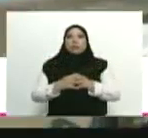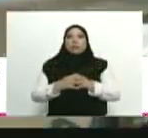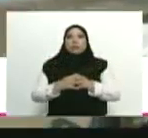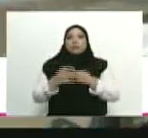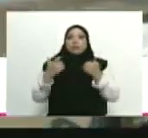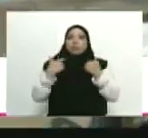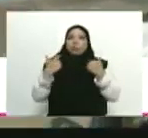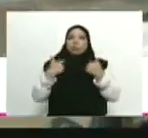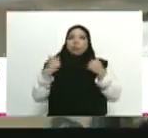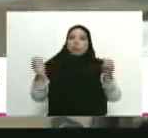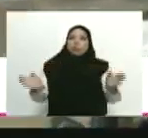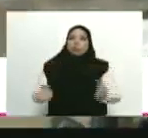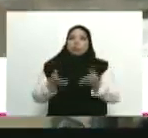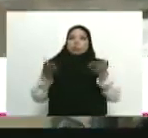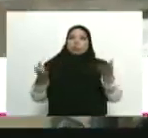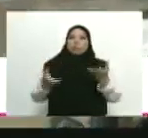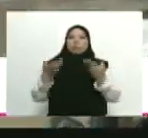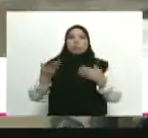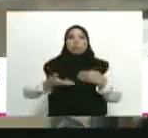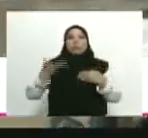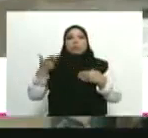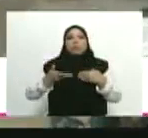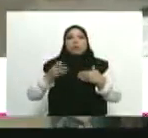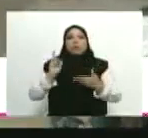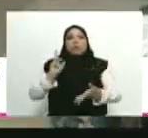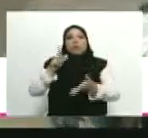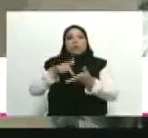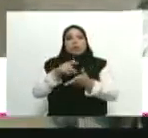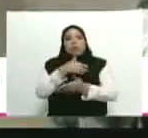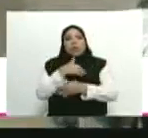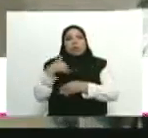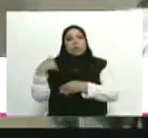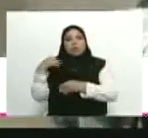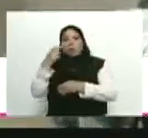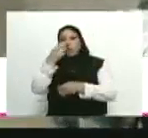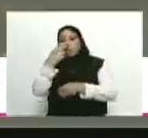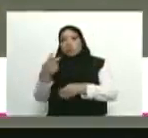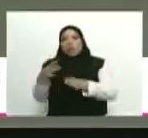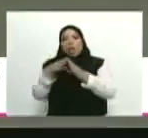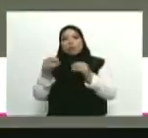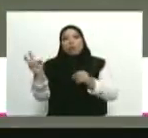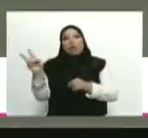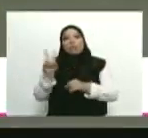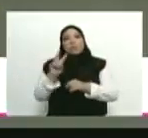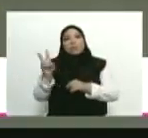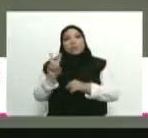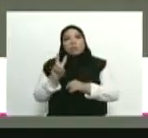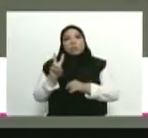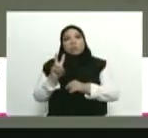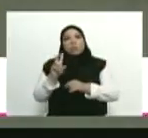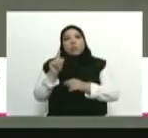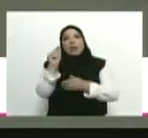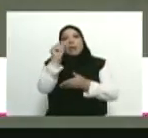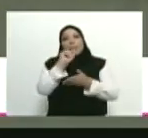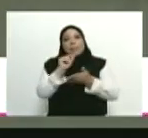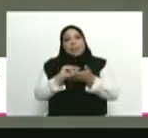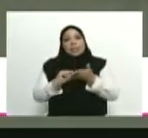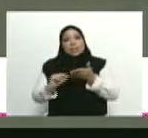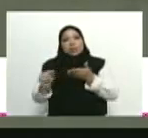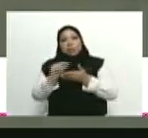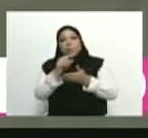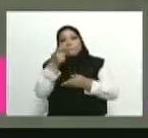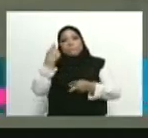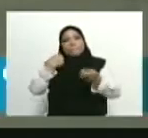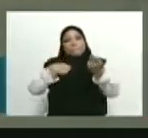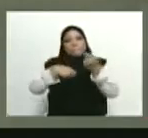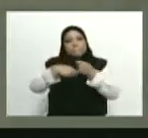sufriendo un reimpulso importante, presidente, y queremos invitar a todo el país. Estamos diseñando full days, ya estamos entrando al